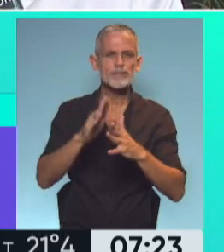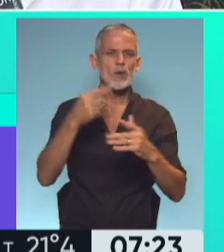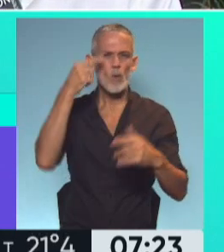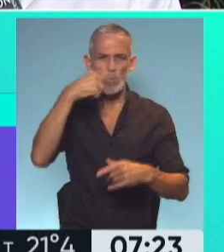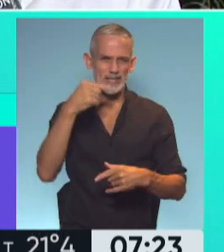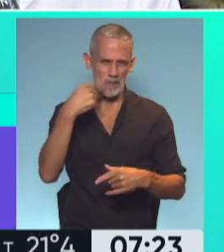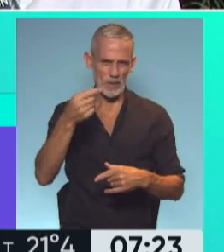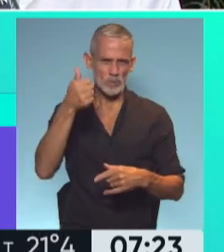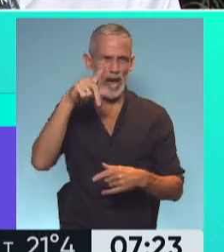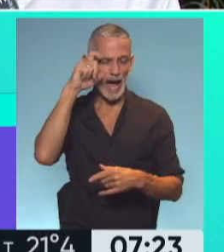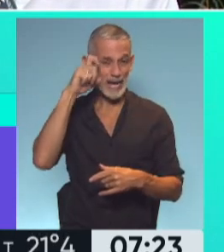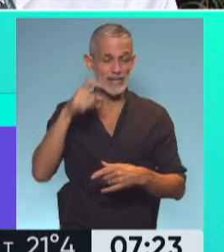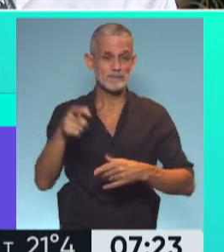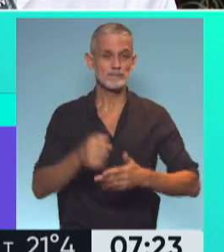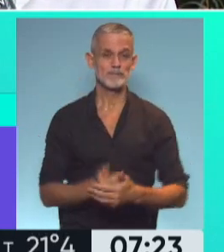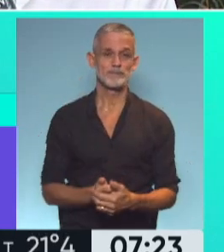Alejandra.